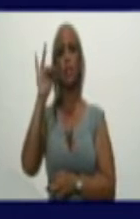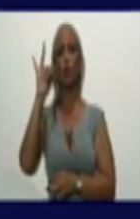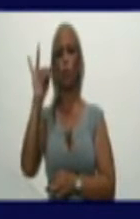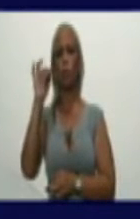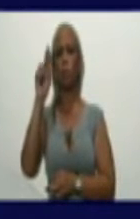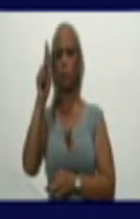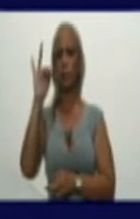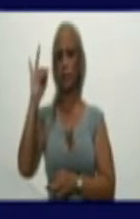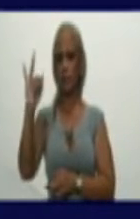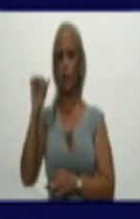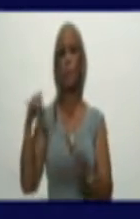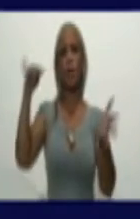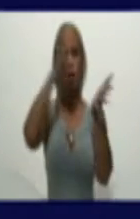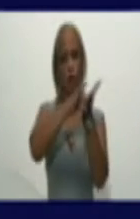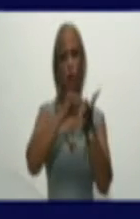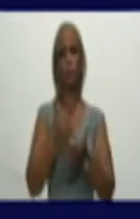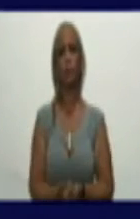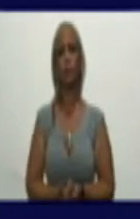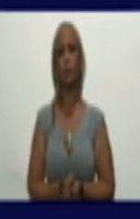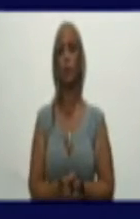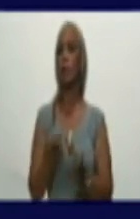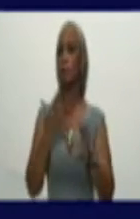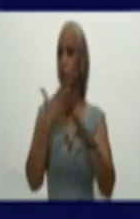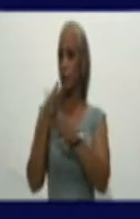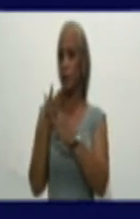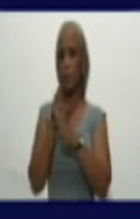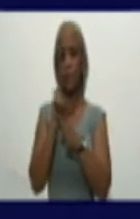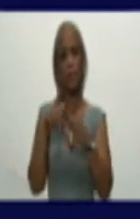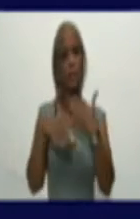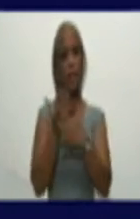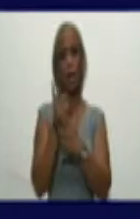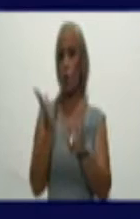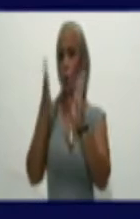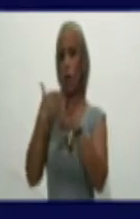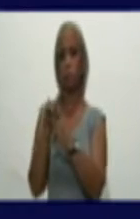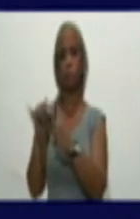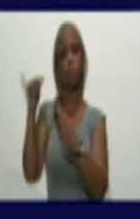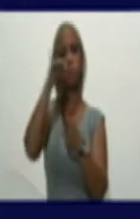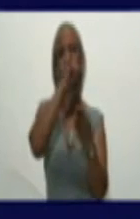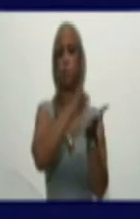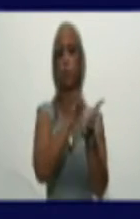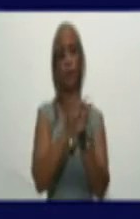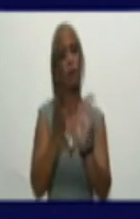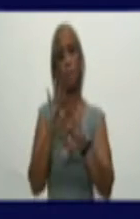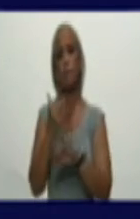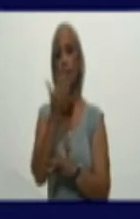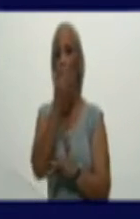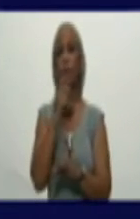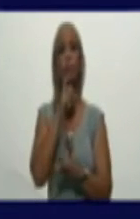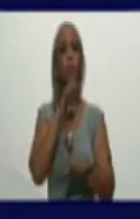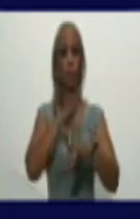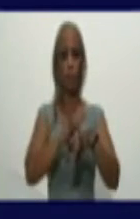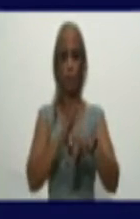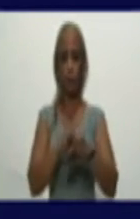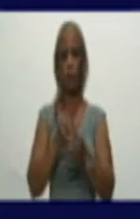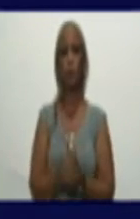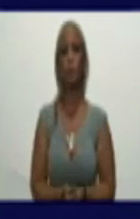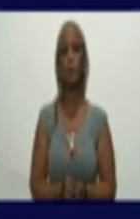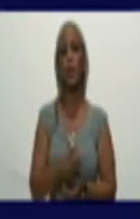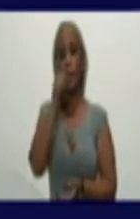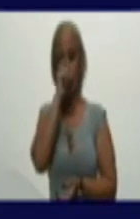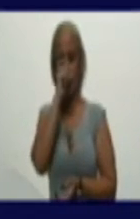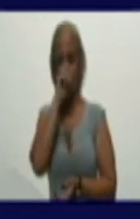varios días que no se reportan viajeros, es decir, ninguna persona con fuente de infección en el extranjero. En la edad pediátrica